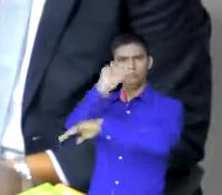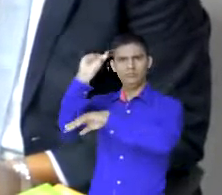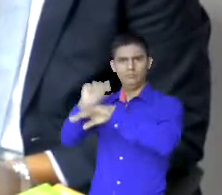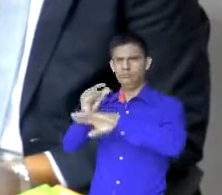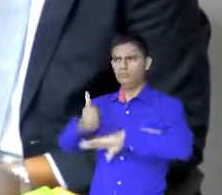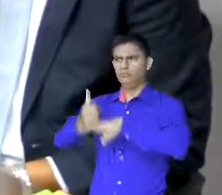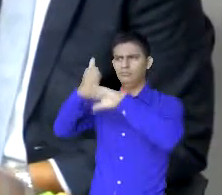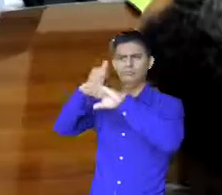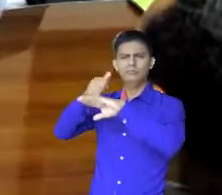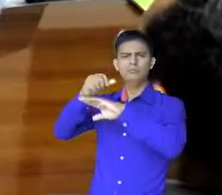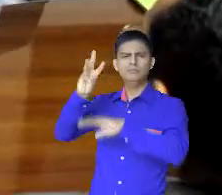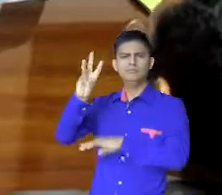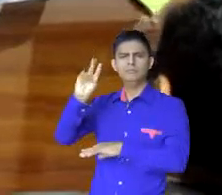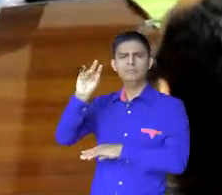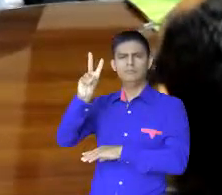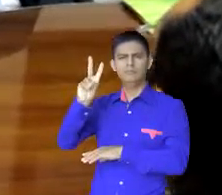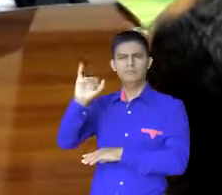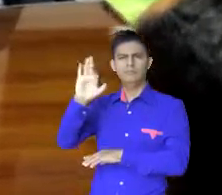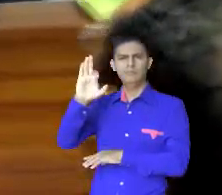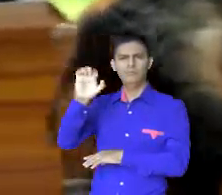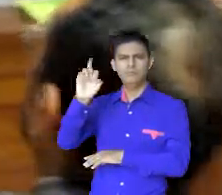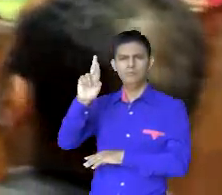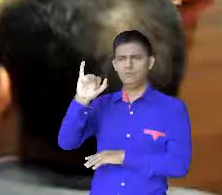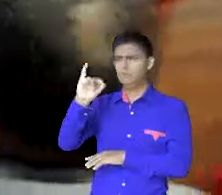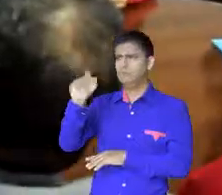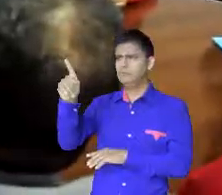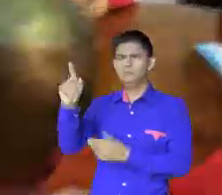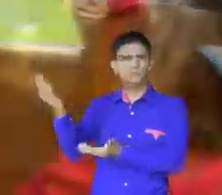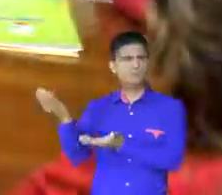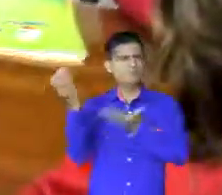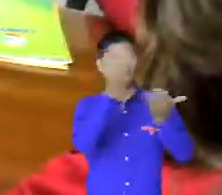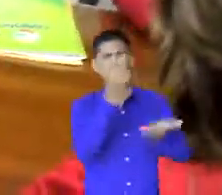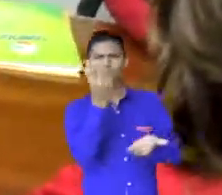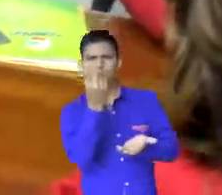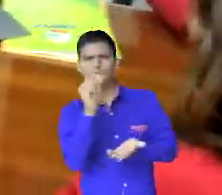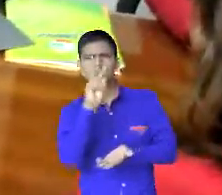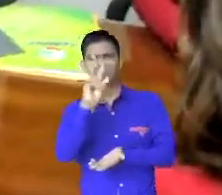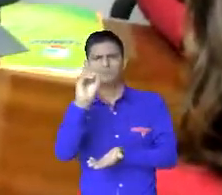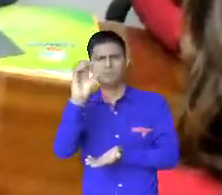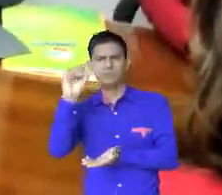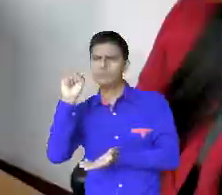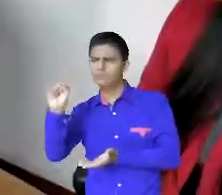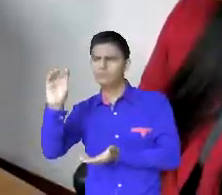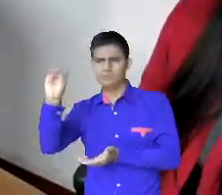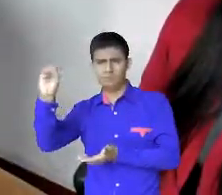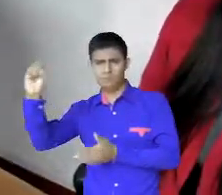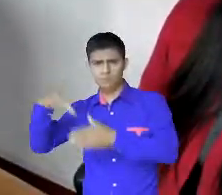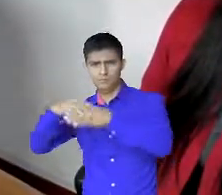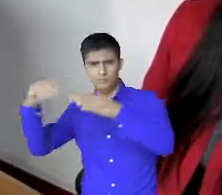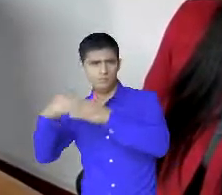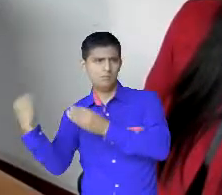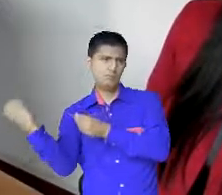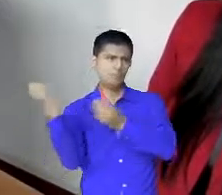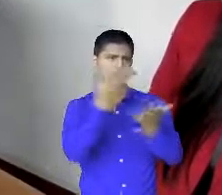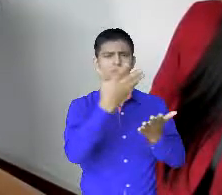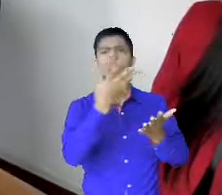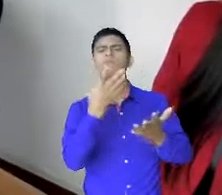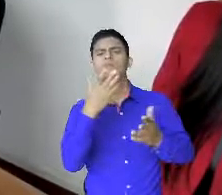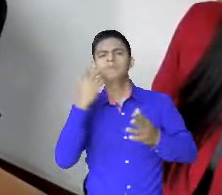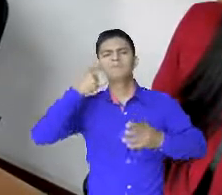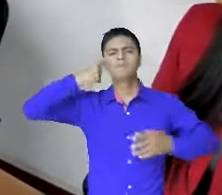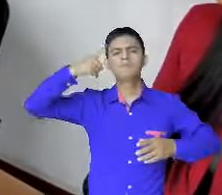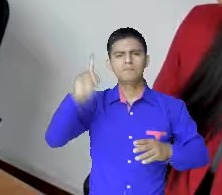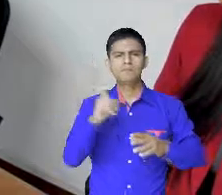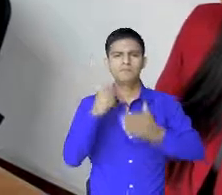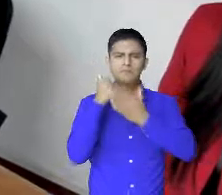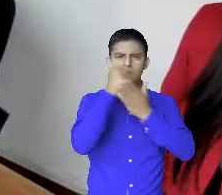Quito, Jean Viteri, entregó al alcalde de Lago Agrio, Vinicio Vega, una asignación por $200,000 que serán utilizados para el mantenimiento y